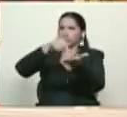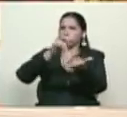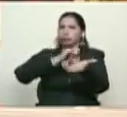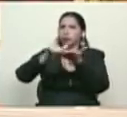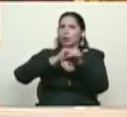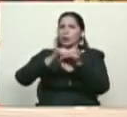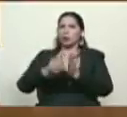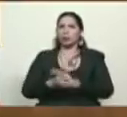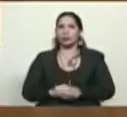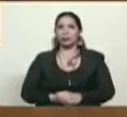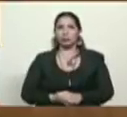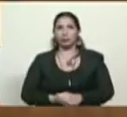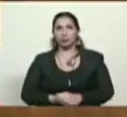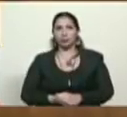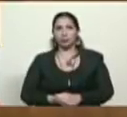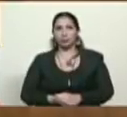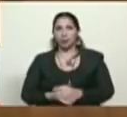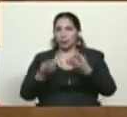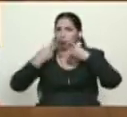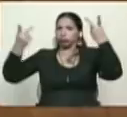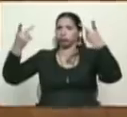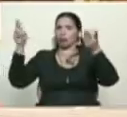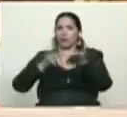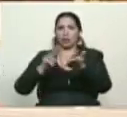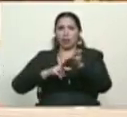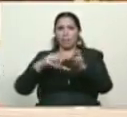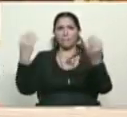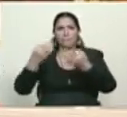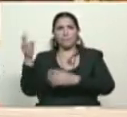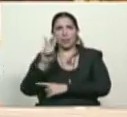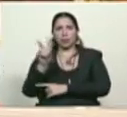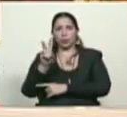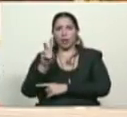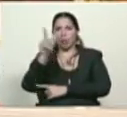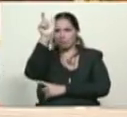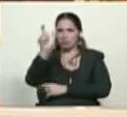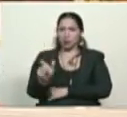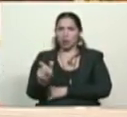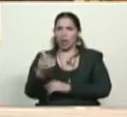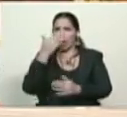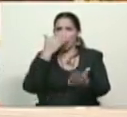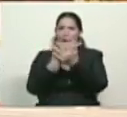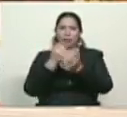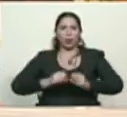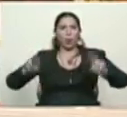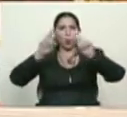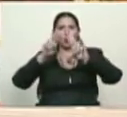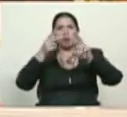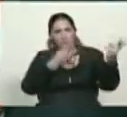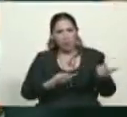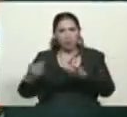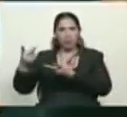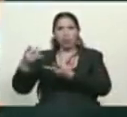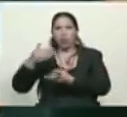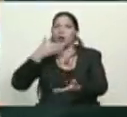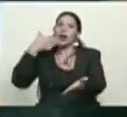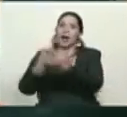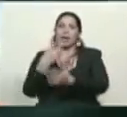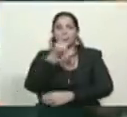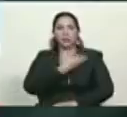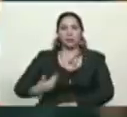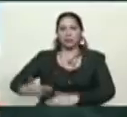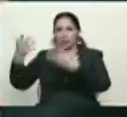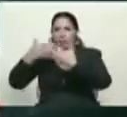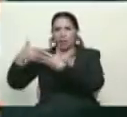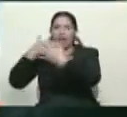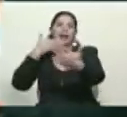York a llevar la verdad de Venezuela personalmente ante el Consejo de Seguridad bienvenido Mike pompeo Muchas gracias gracias